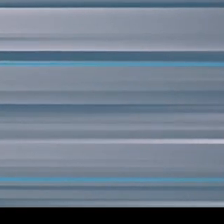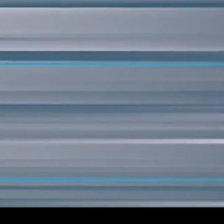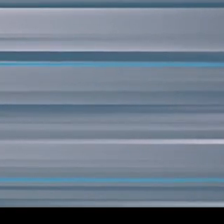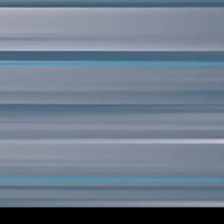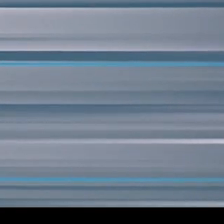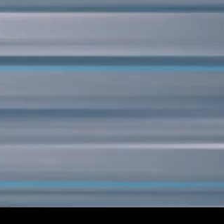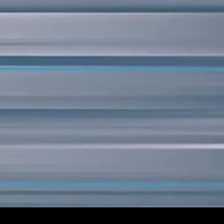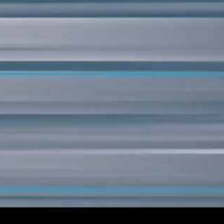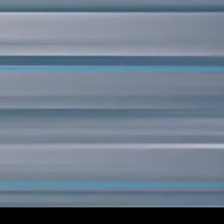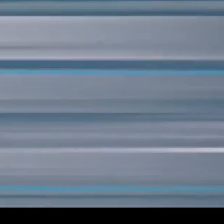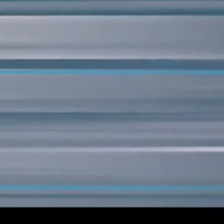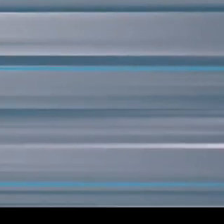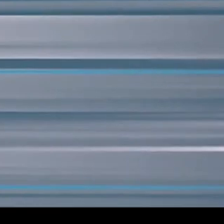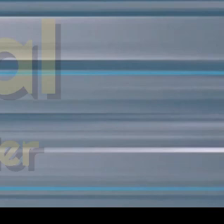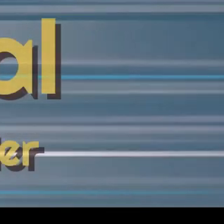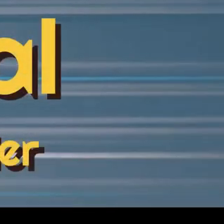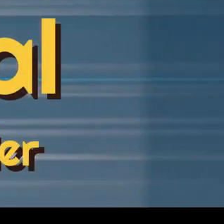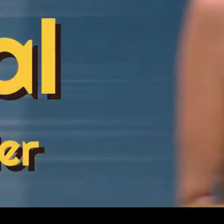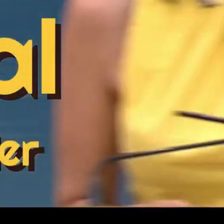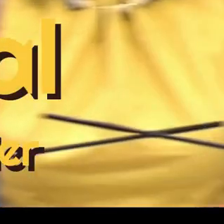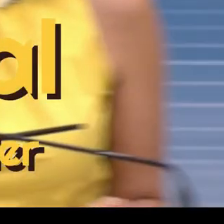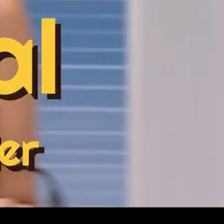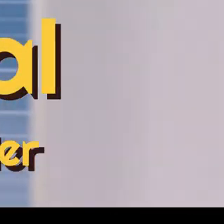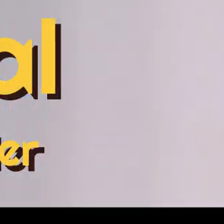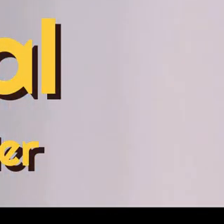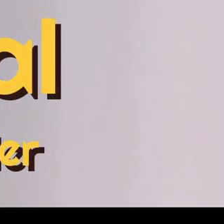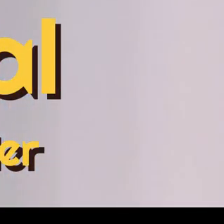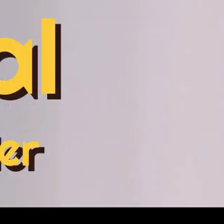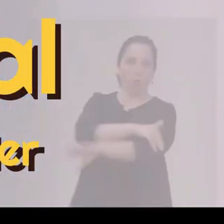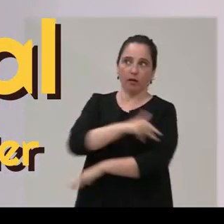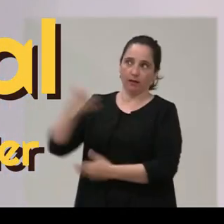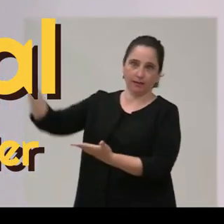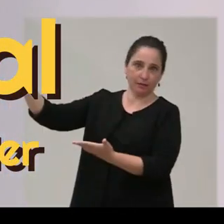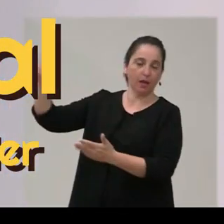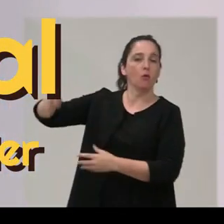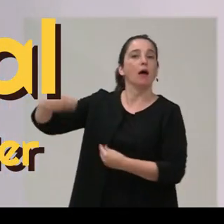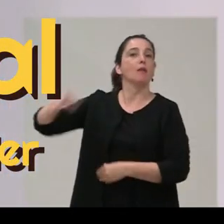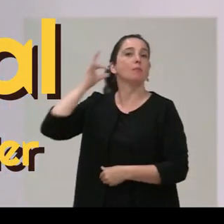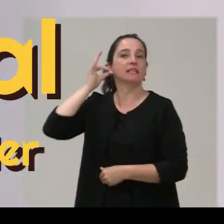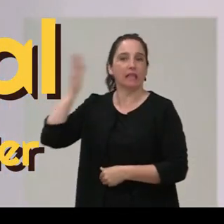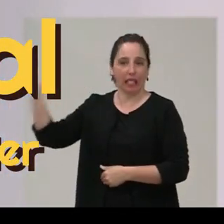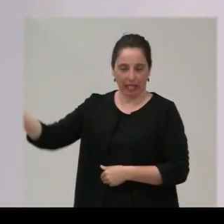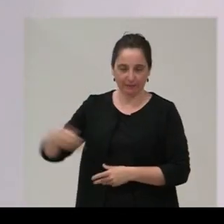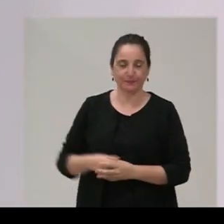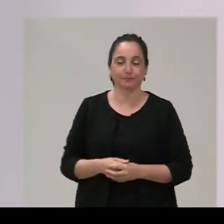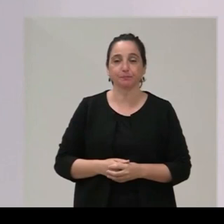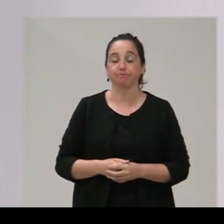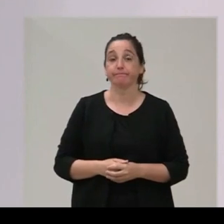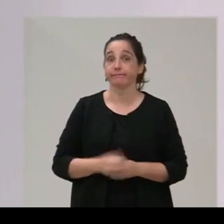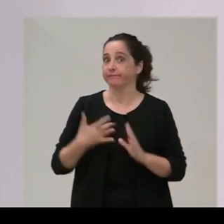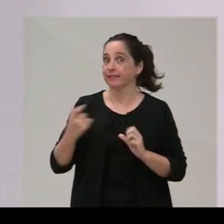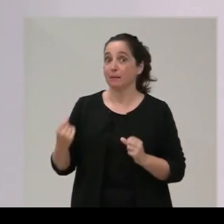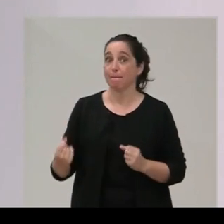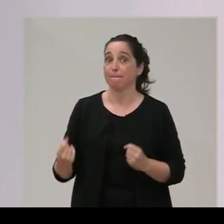más agradecida en nombre de los santanderinos a este nuevo gobierno de Cantabria y a la presidenta María José de Sae de Burbaga. Por